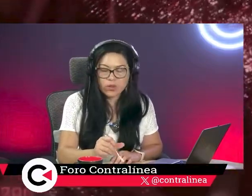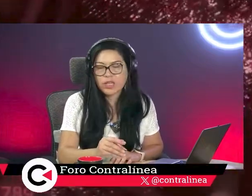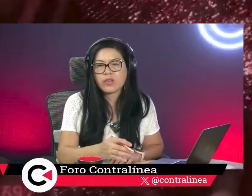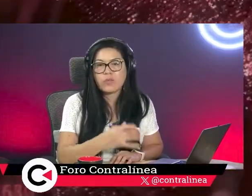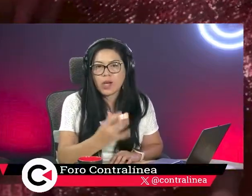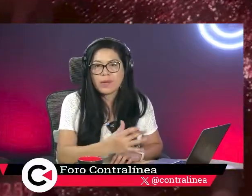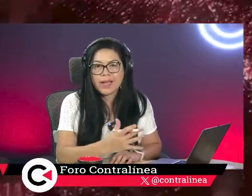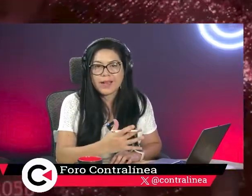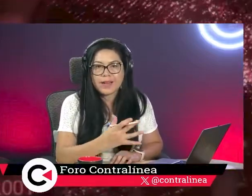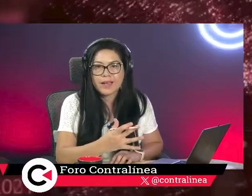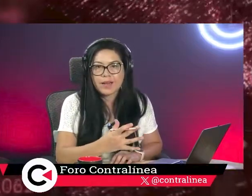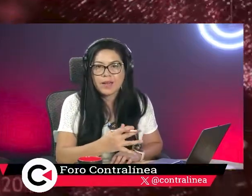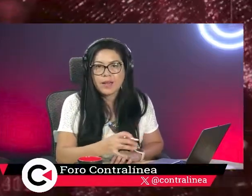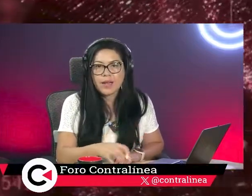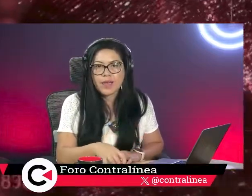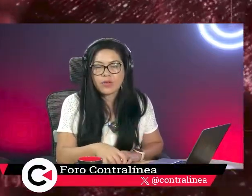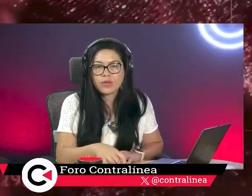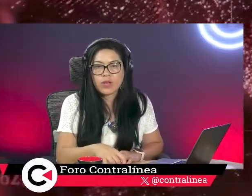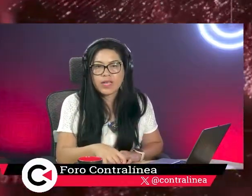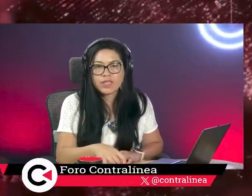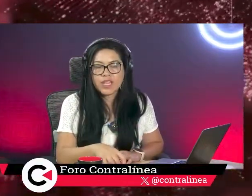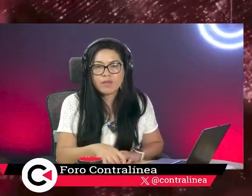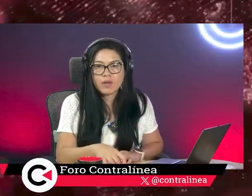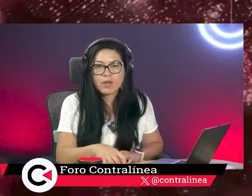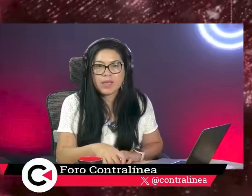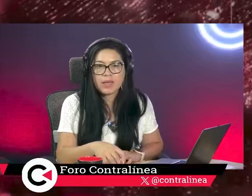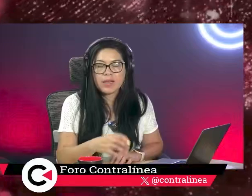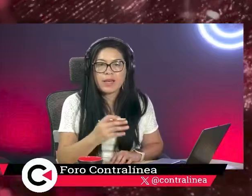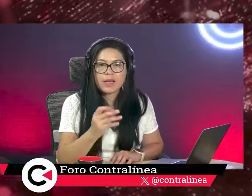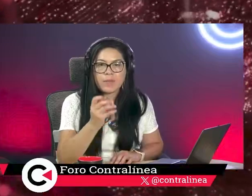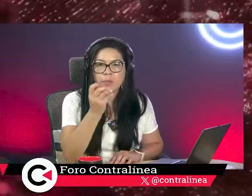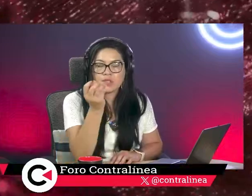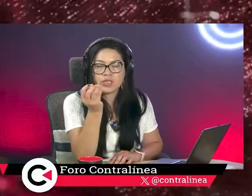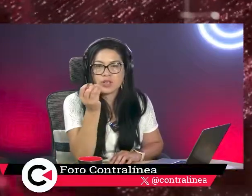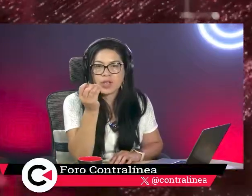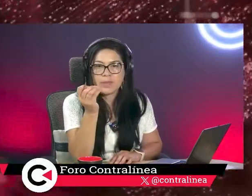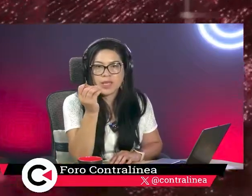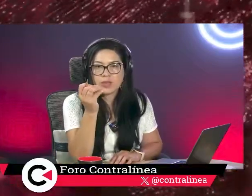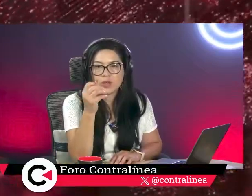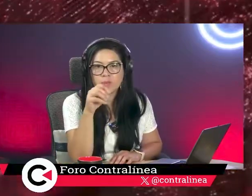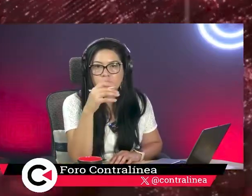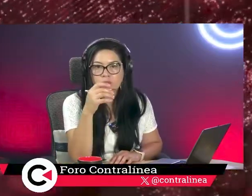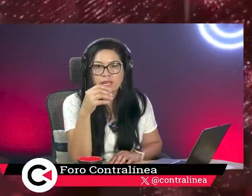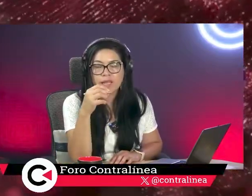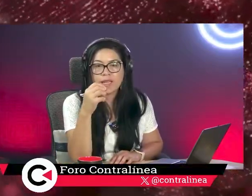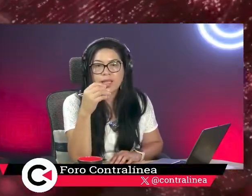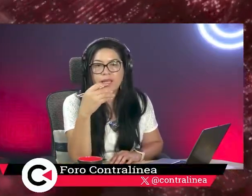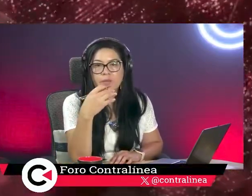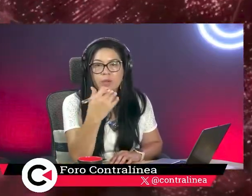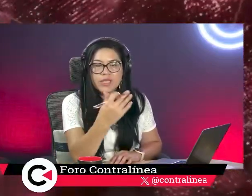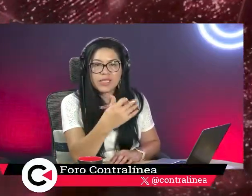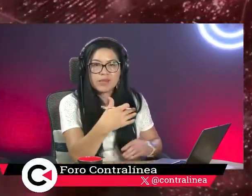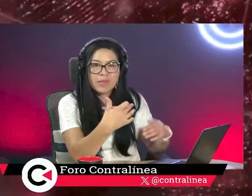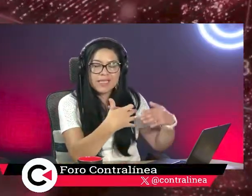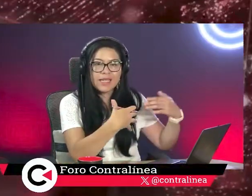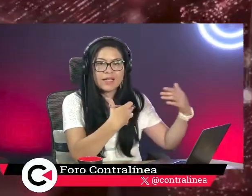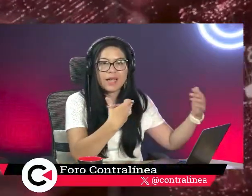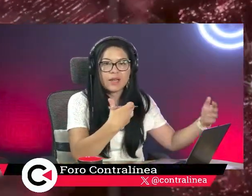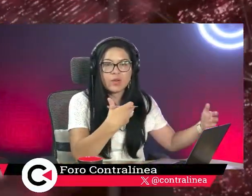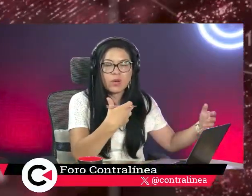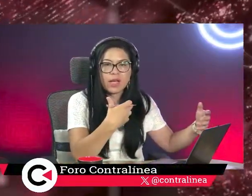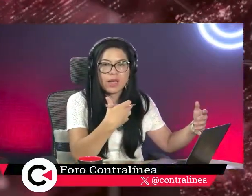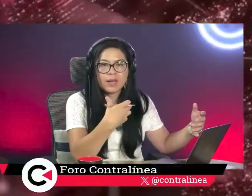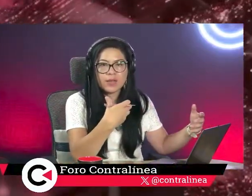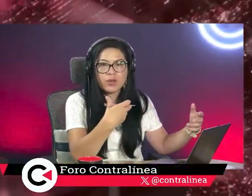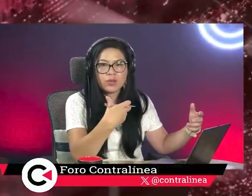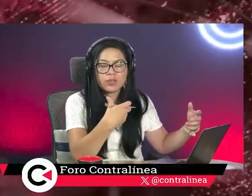capitalino. Con ello vuelve a ganar la doctora Sheinbaum en el posicionamiento porque pues es más